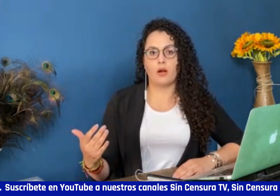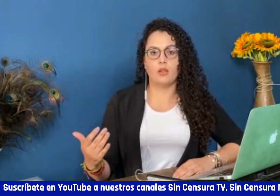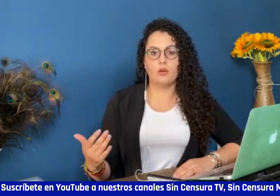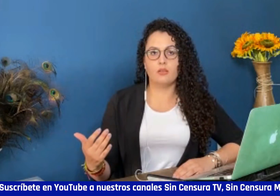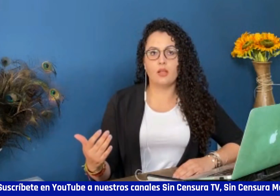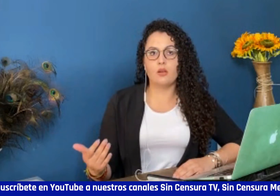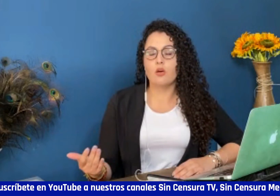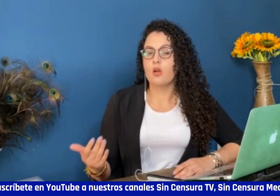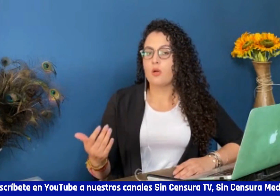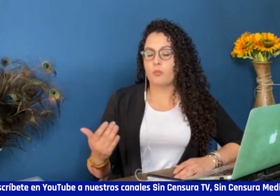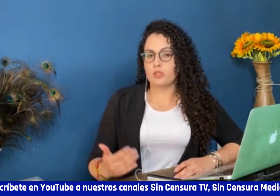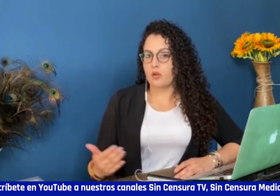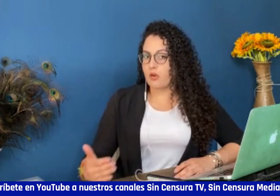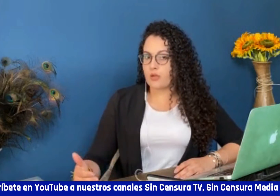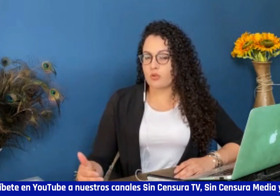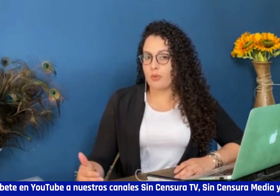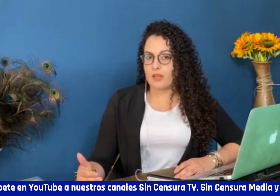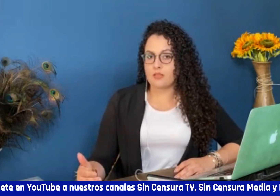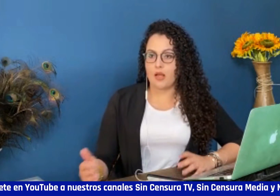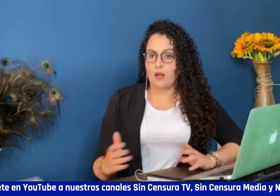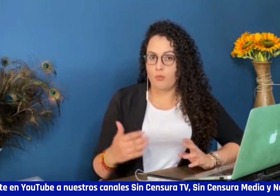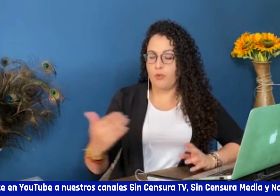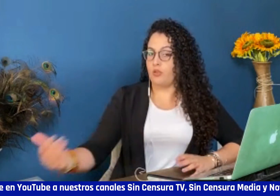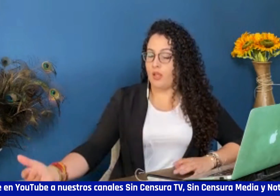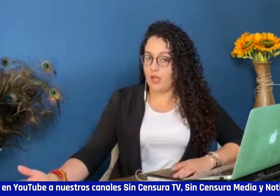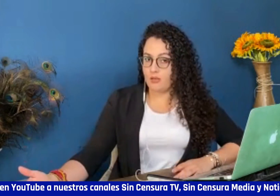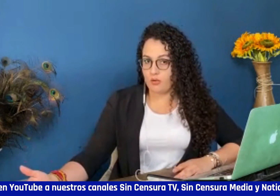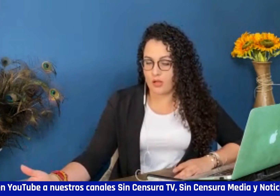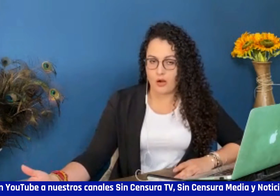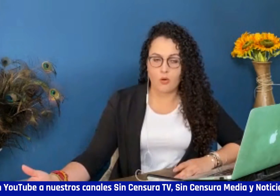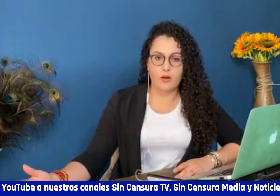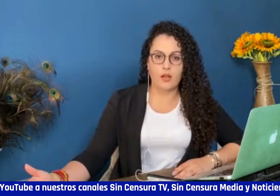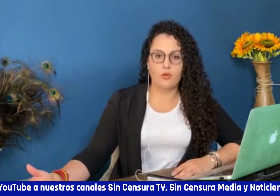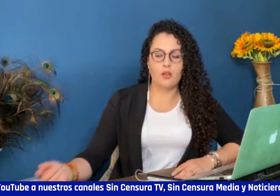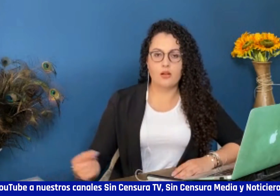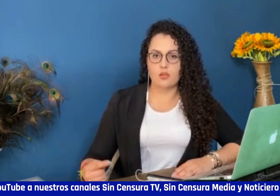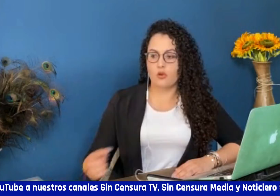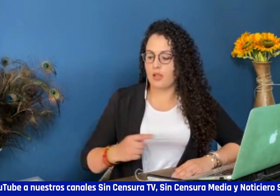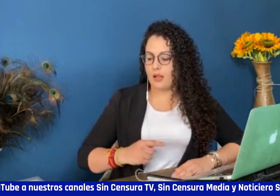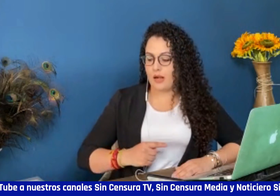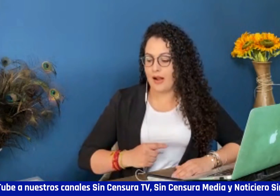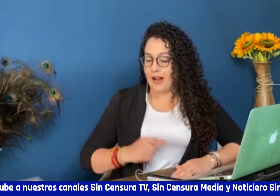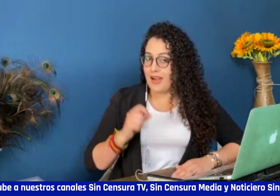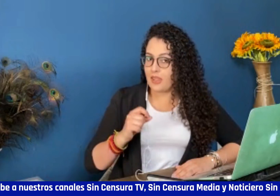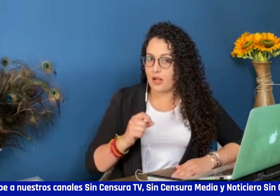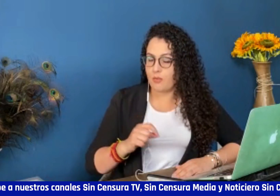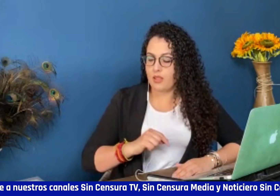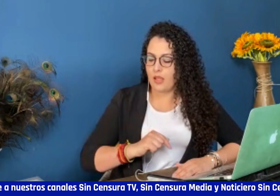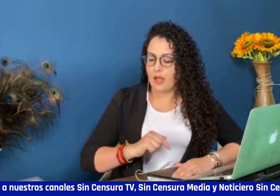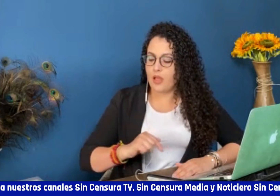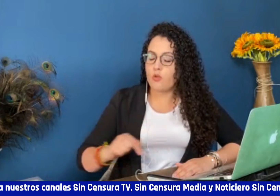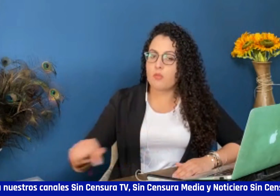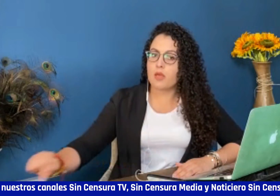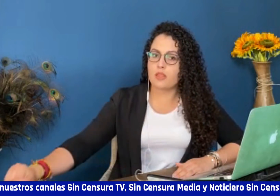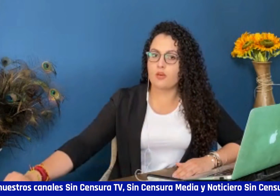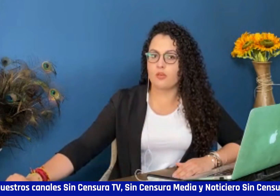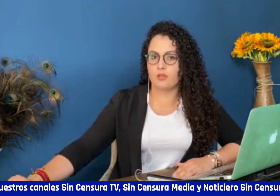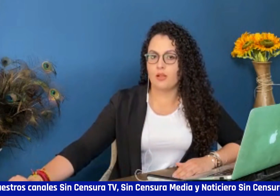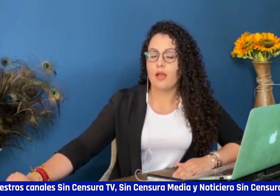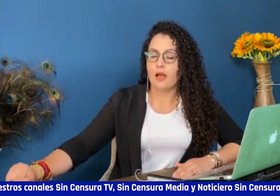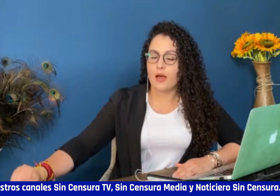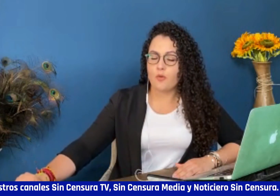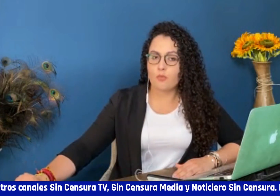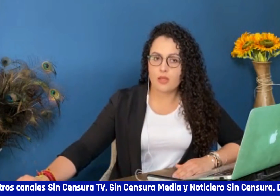como gobernador interino, pues el Congreso va a estar protegiendo al gobernador, y el señor quiere ganar literalmente año y